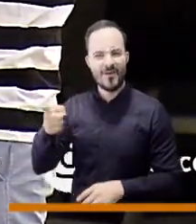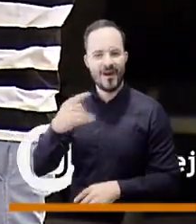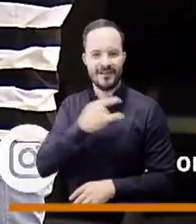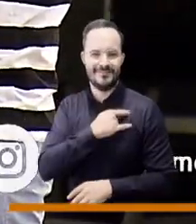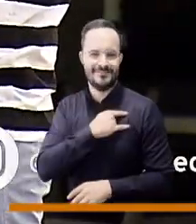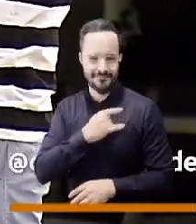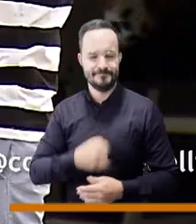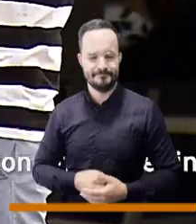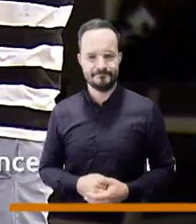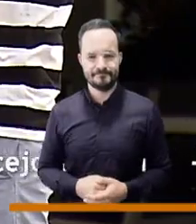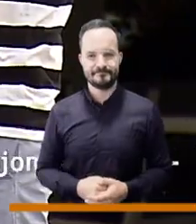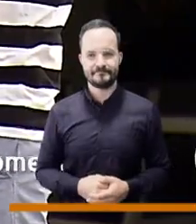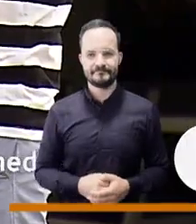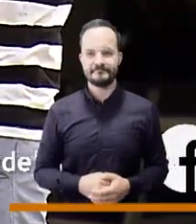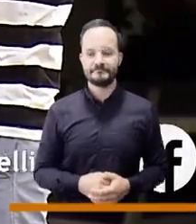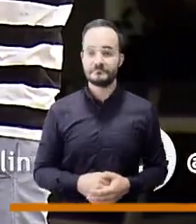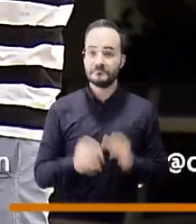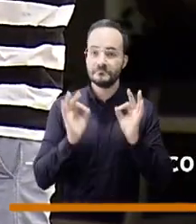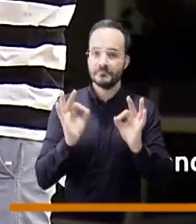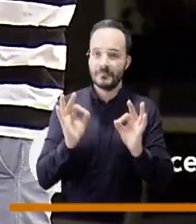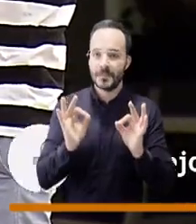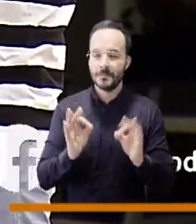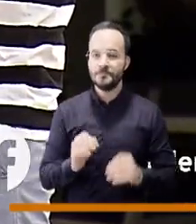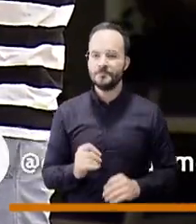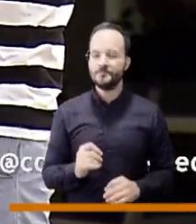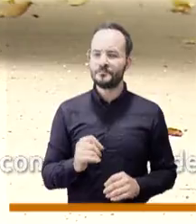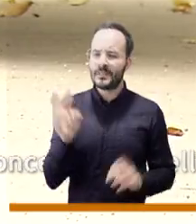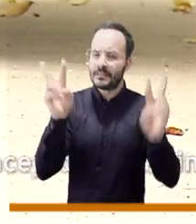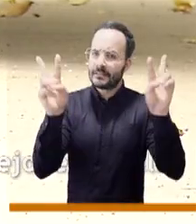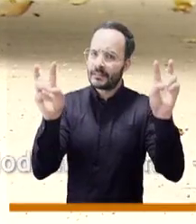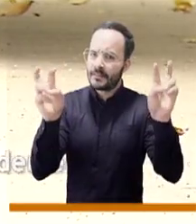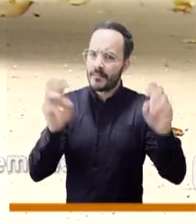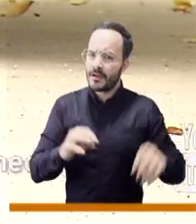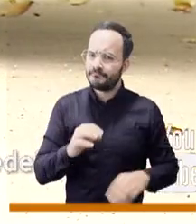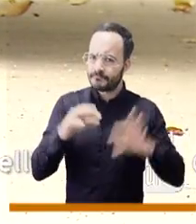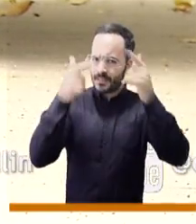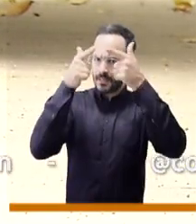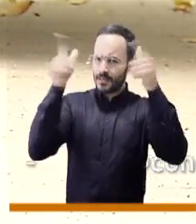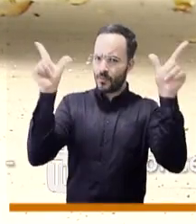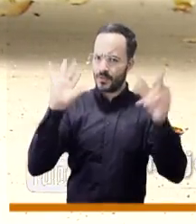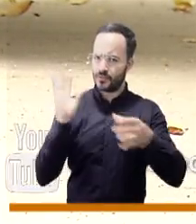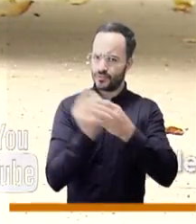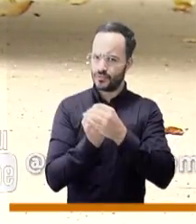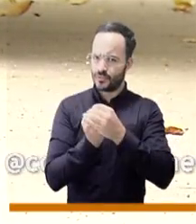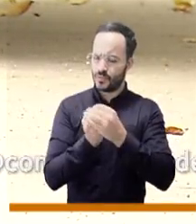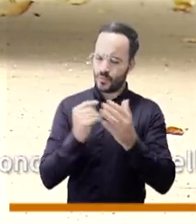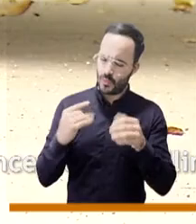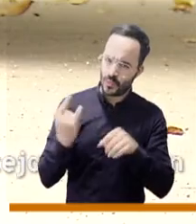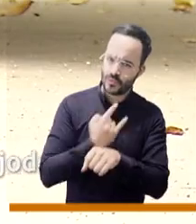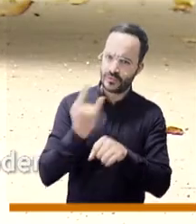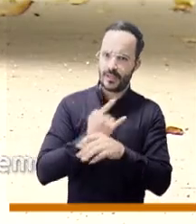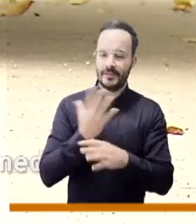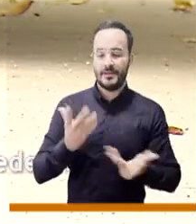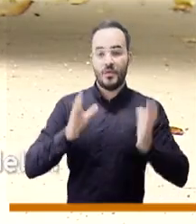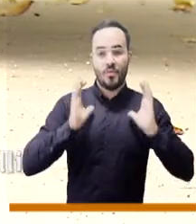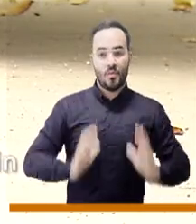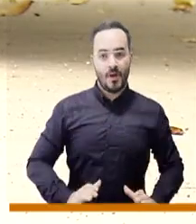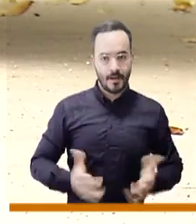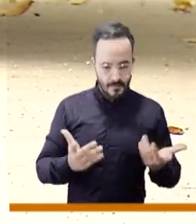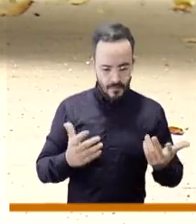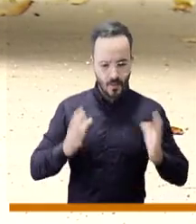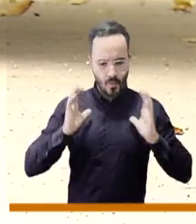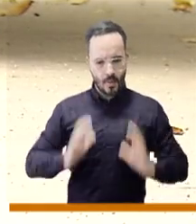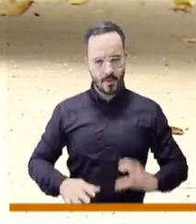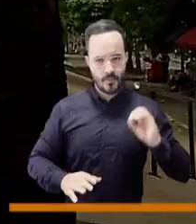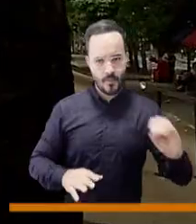Metro. Bueno, entremos, concejala, en el terreno del lenguaje inclusivo. Decir cuerpo, cuerpo, que ya se